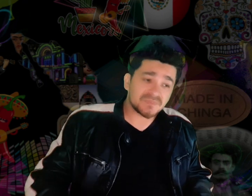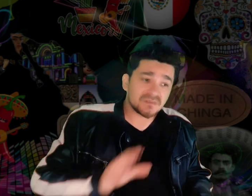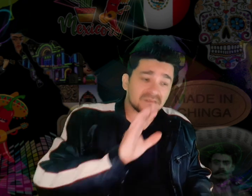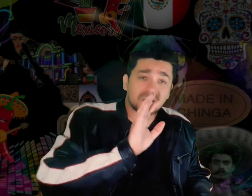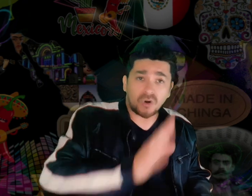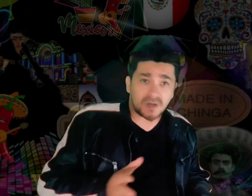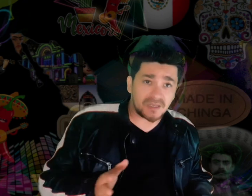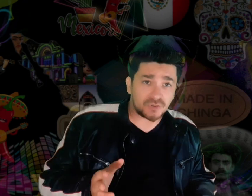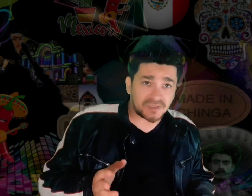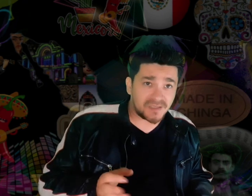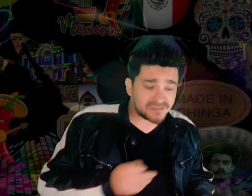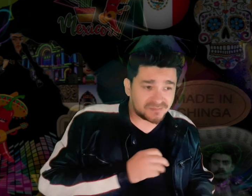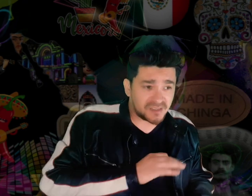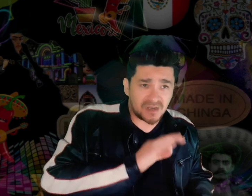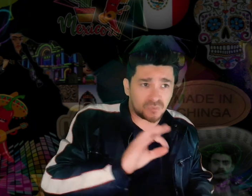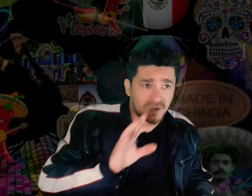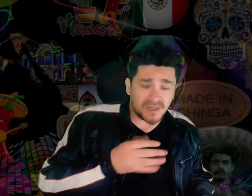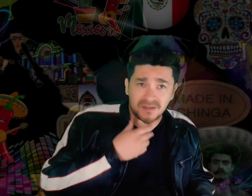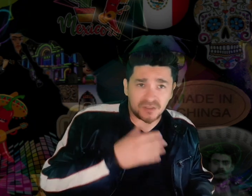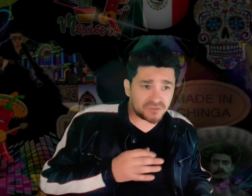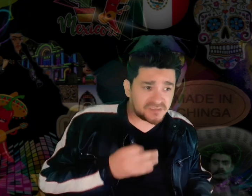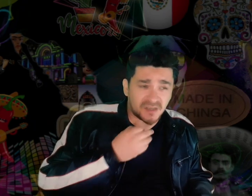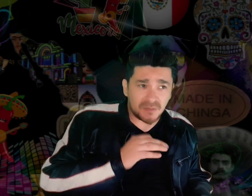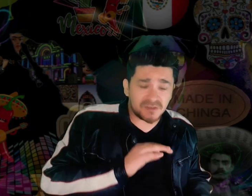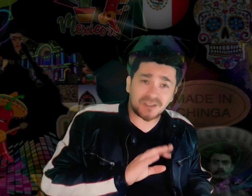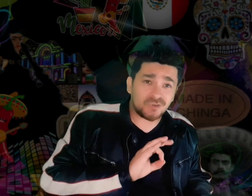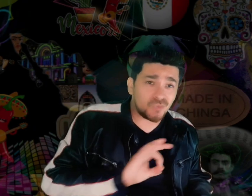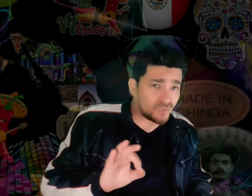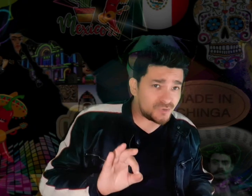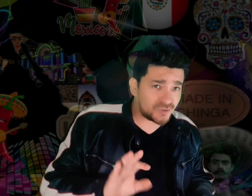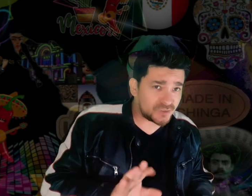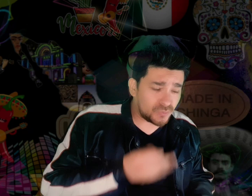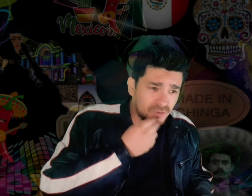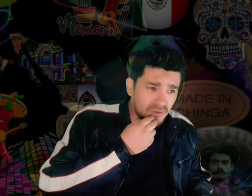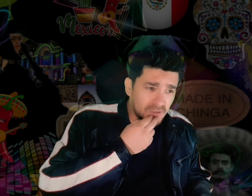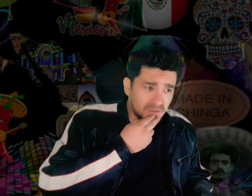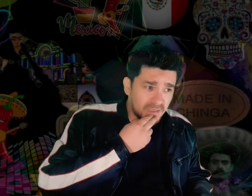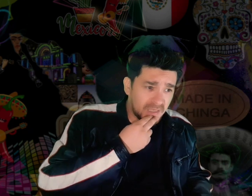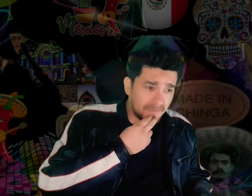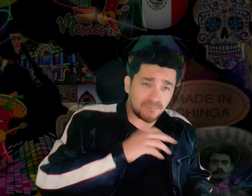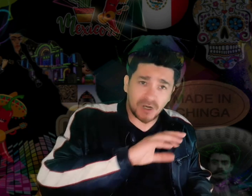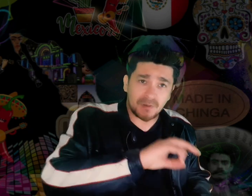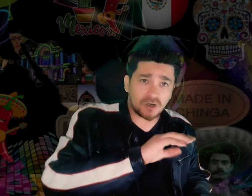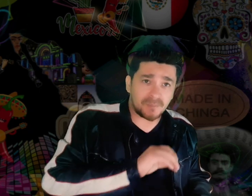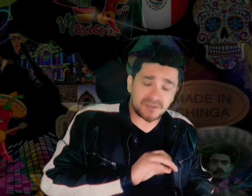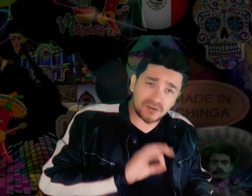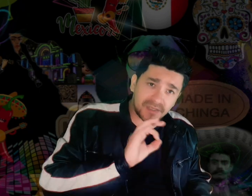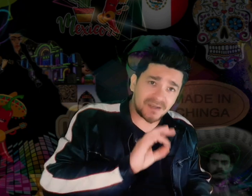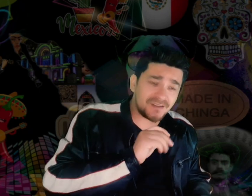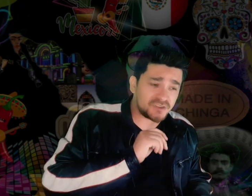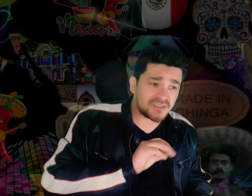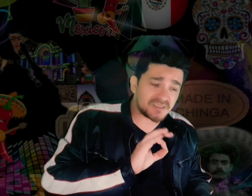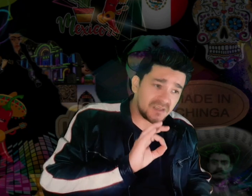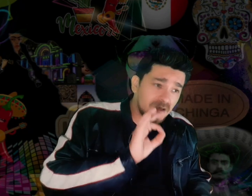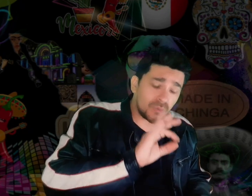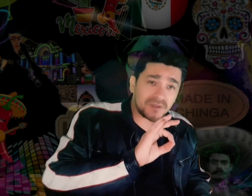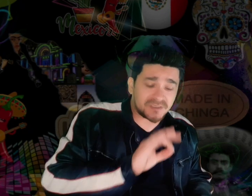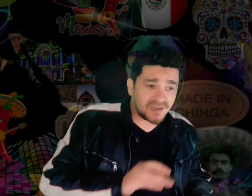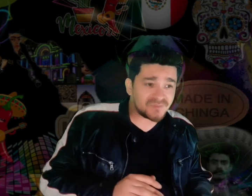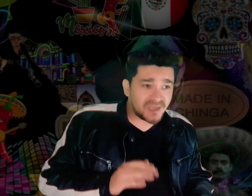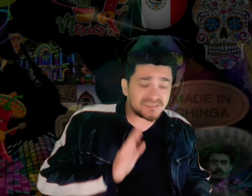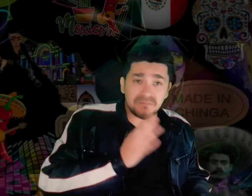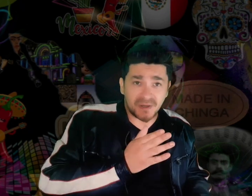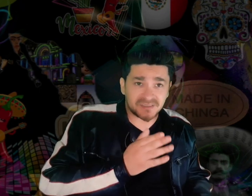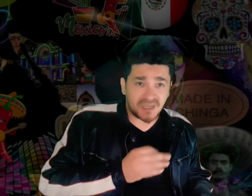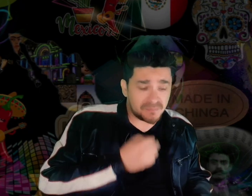Gente, ojalá que ustedes tengan algún canal de noticias. Realmente no encuentro ninguno. Pónganme en los comentarios qué canal de noticias